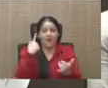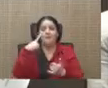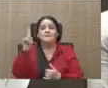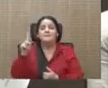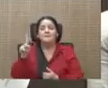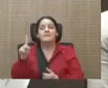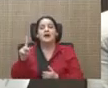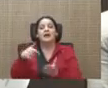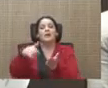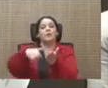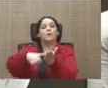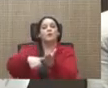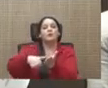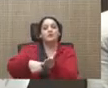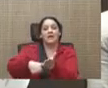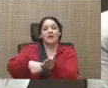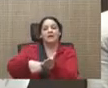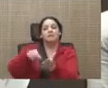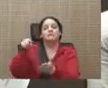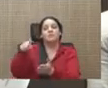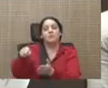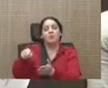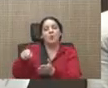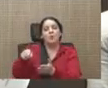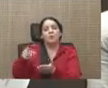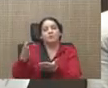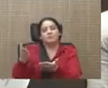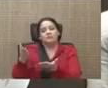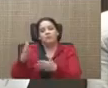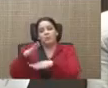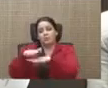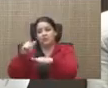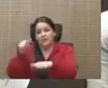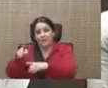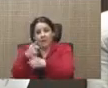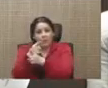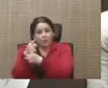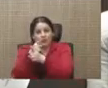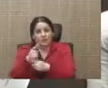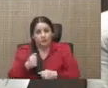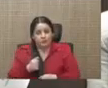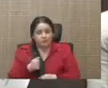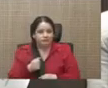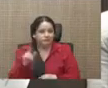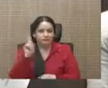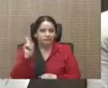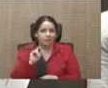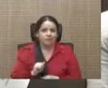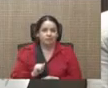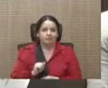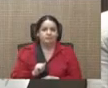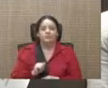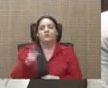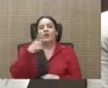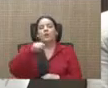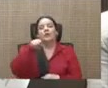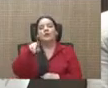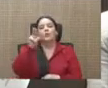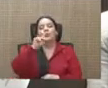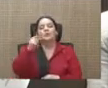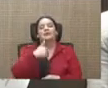es, o de quién es el ministro, o de a qué gobierno pertenezca. El voto de censura, aunque no tiene